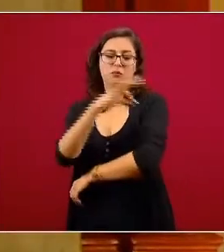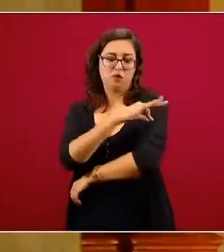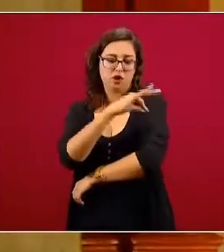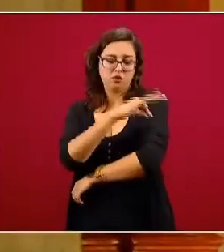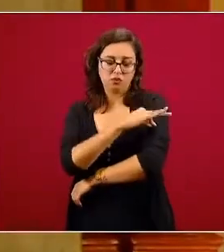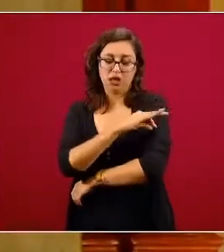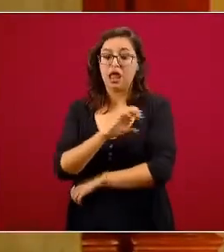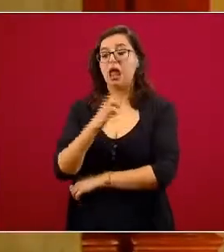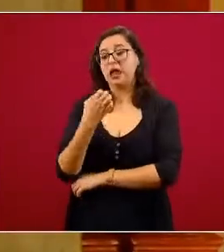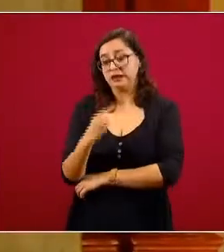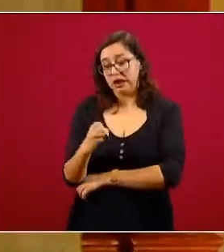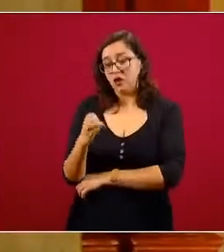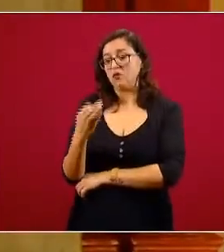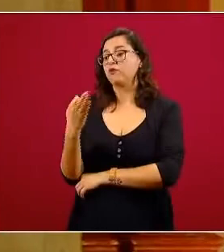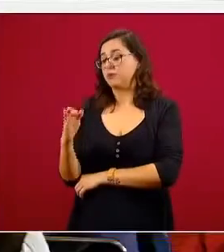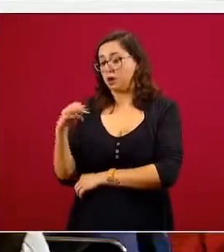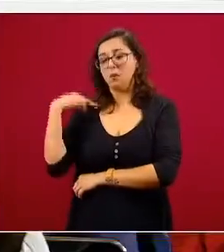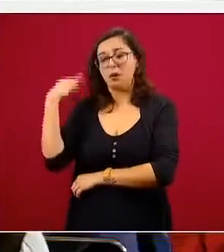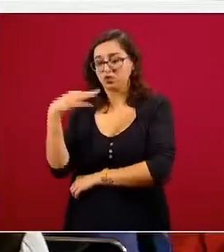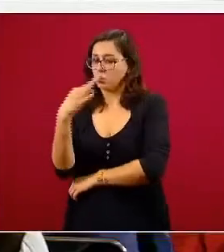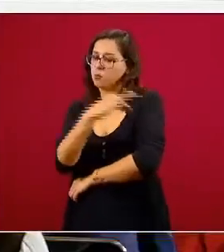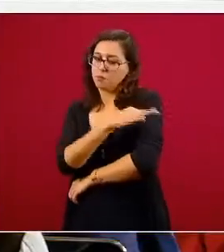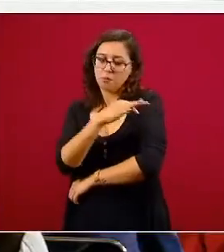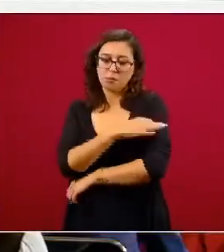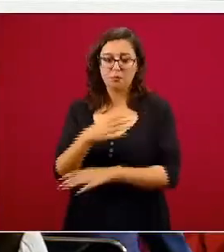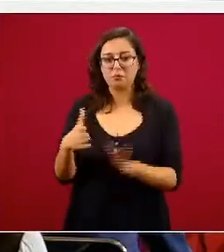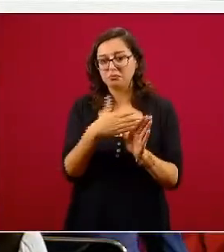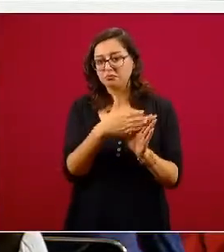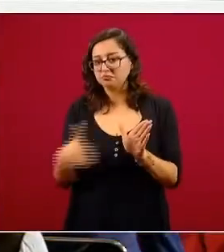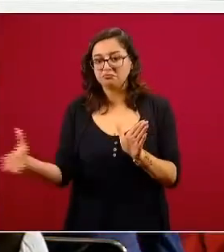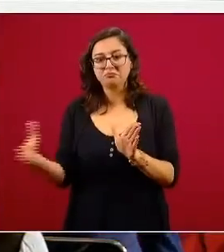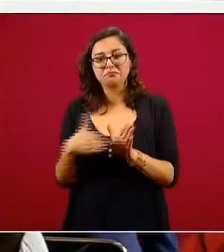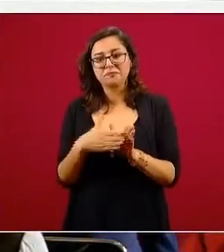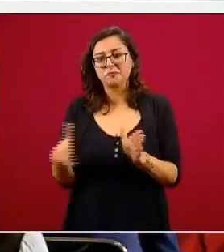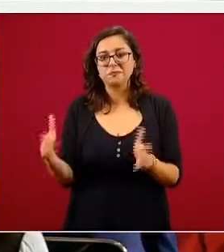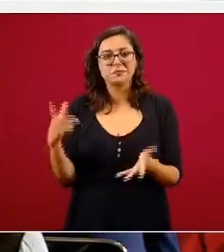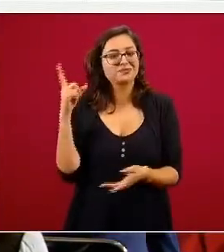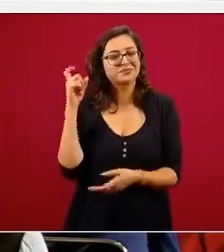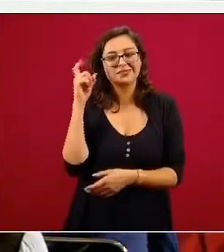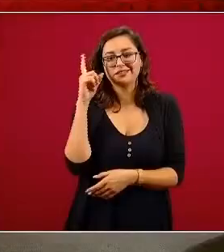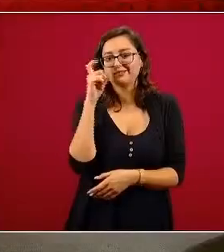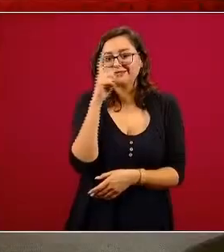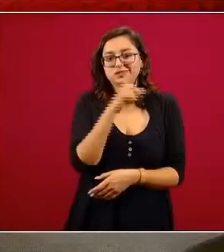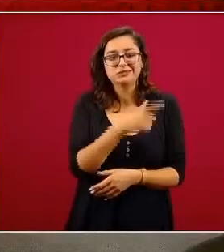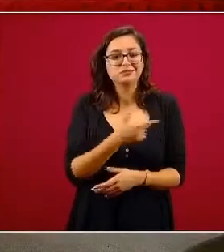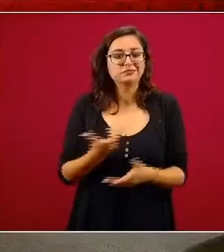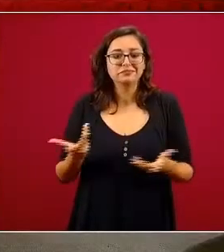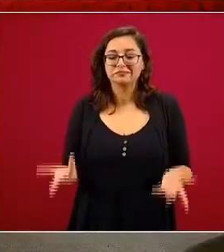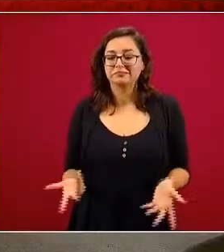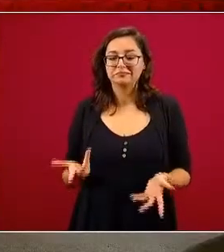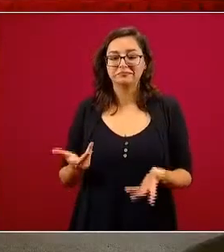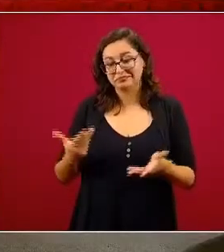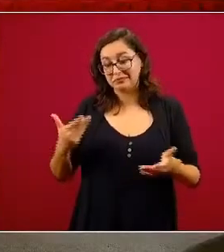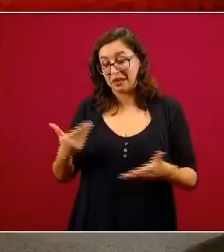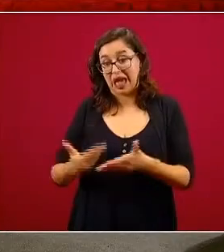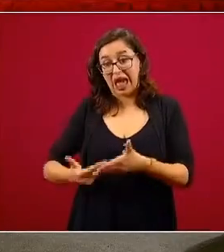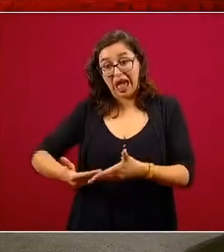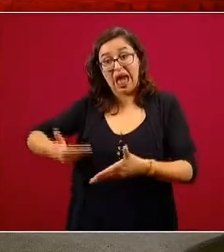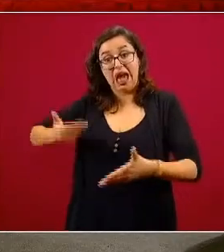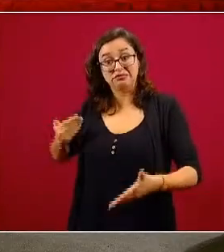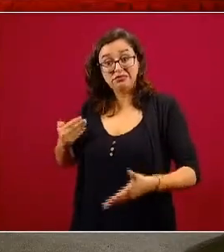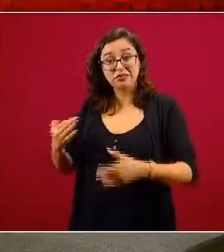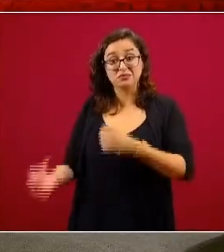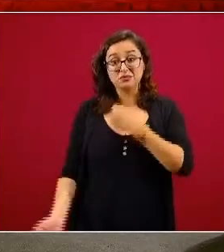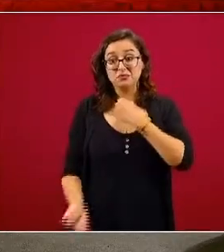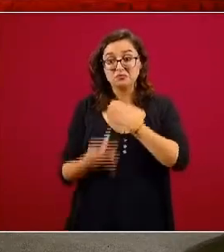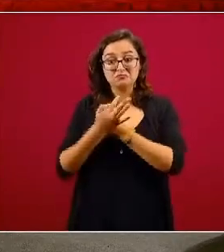enero, febrero y marzo. Esto es sumamente ineficiente porque obviamente el tiempo en protección es